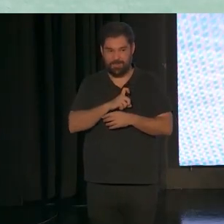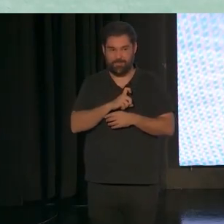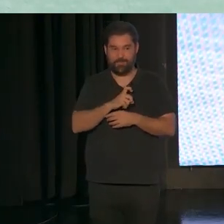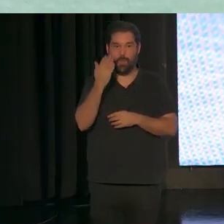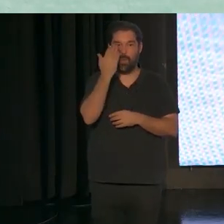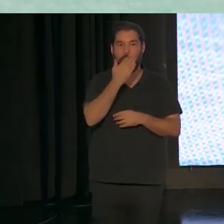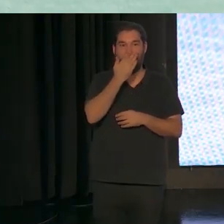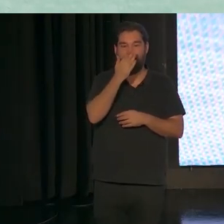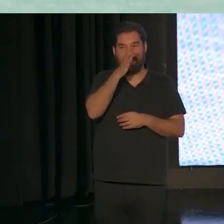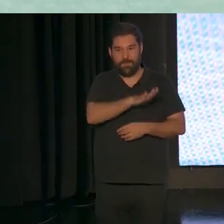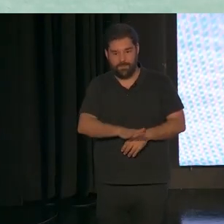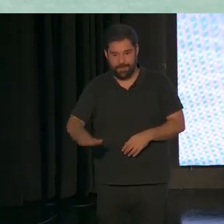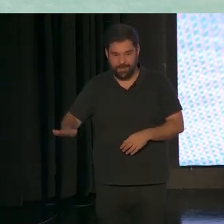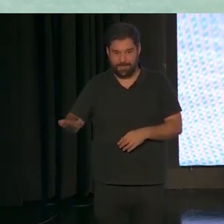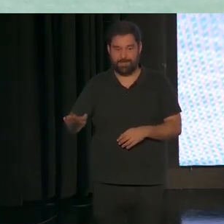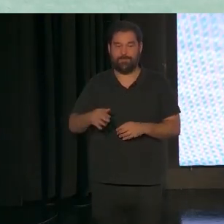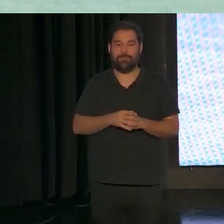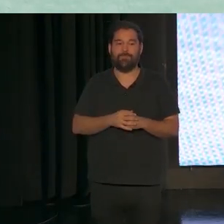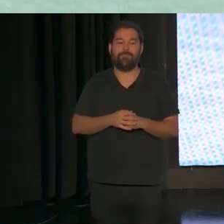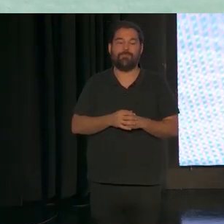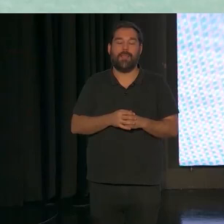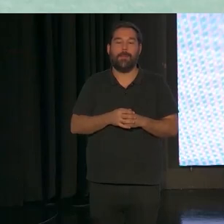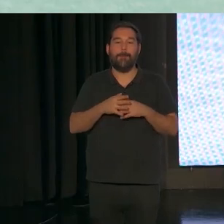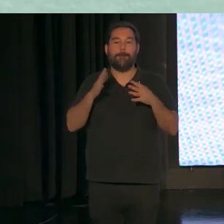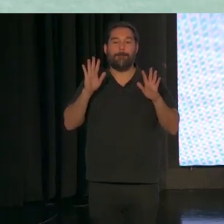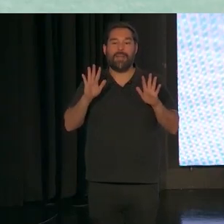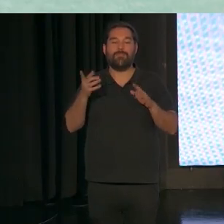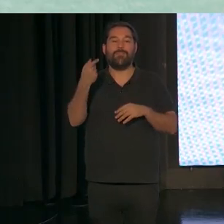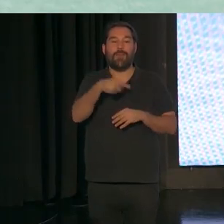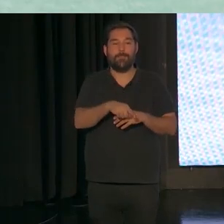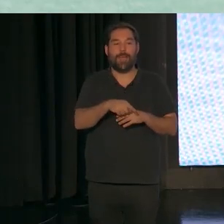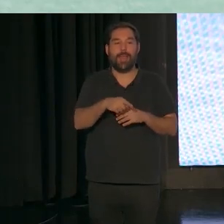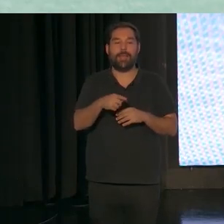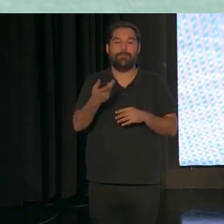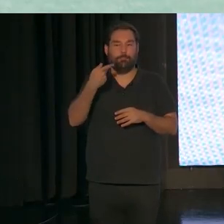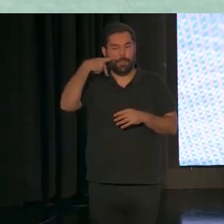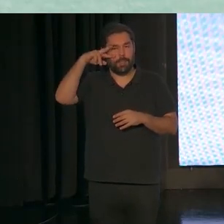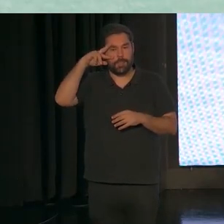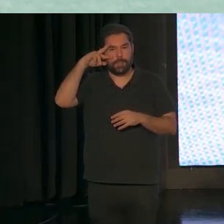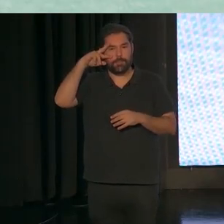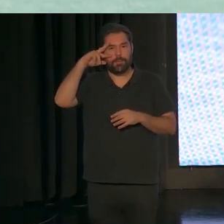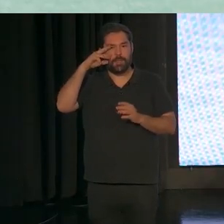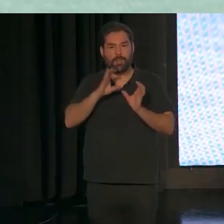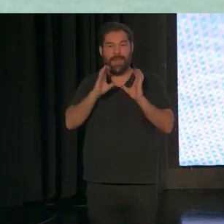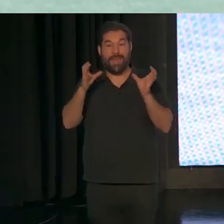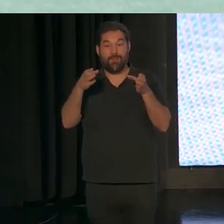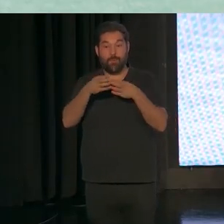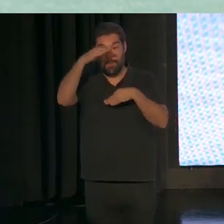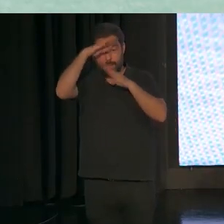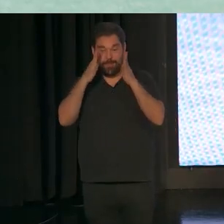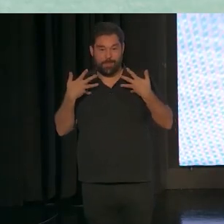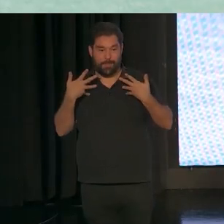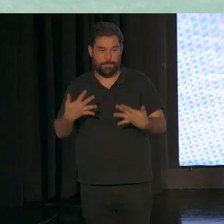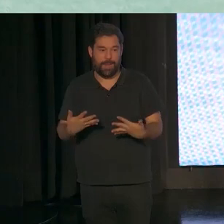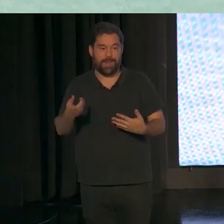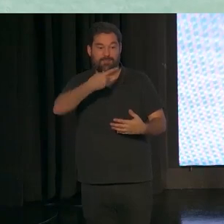infantil 03 que es otro ámbito eh pero también tenemos algo de experiencia en los equipos de atención temprana que nos